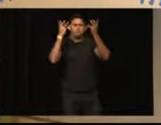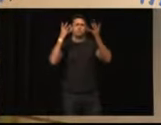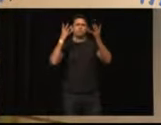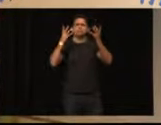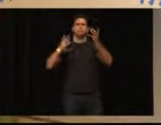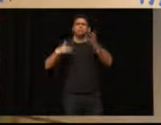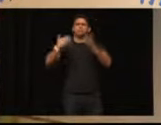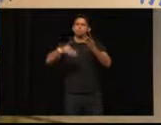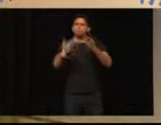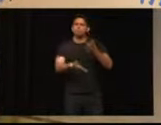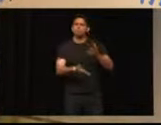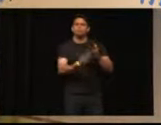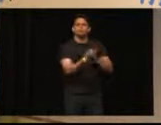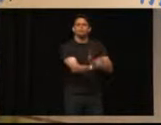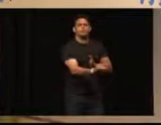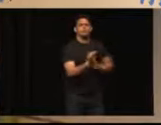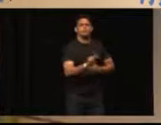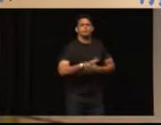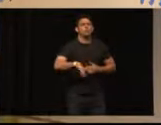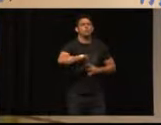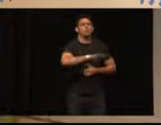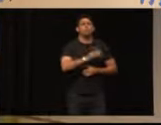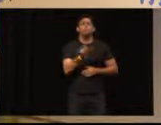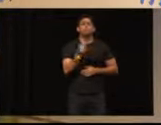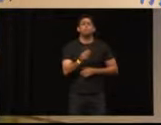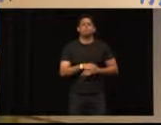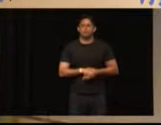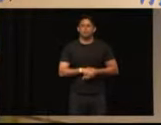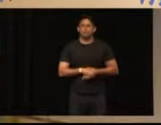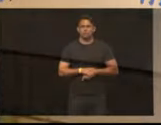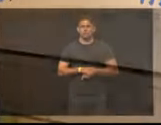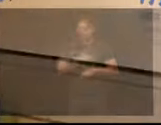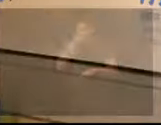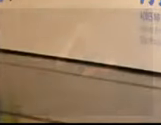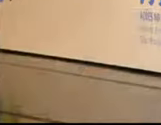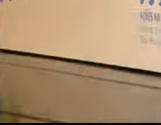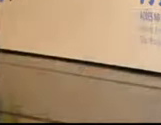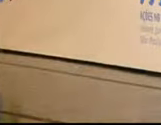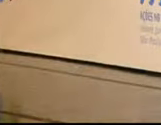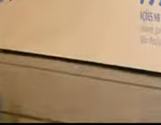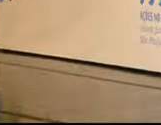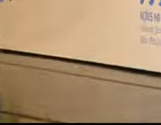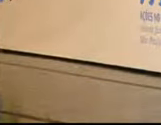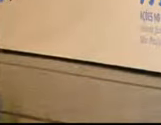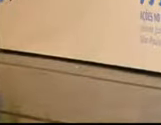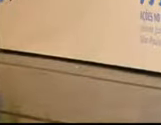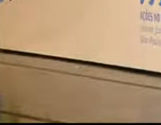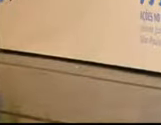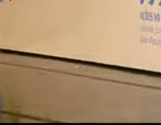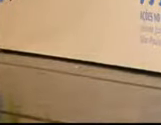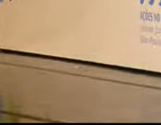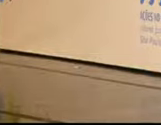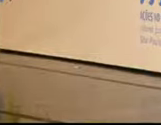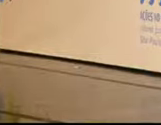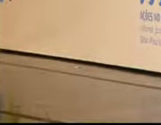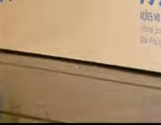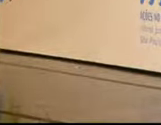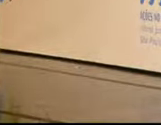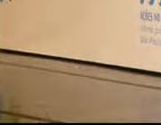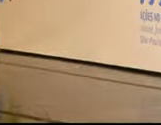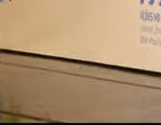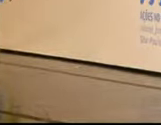lo que va a dejar a la nación, para esta nación, un pueblo tal vez más educado a nivel